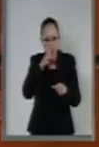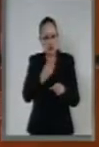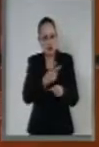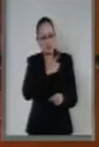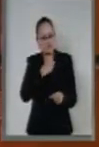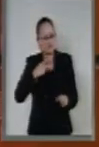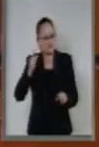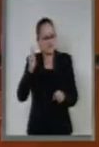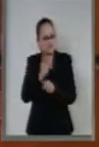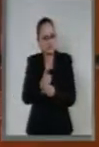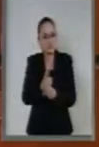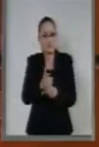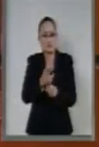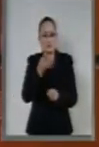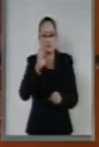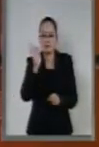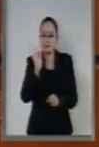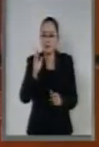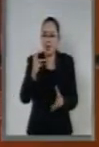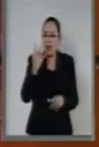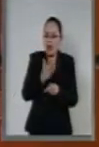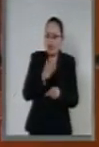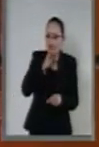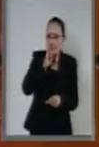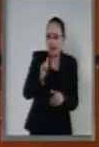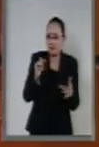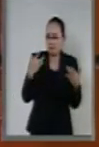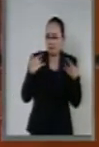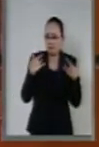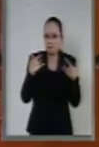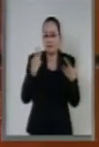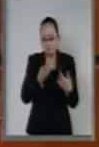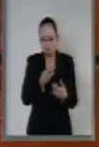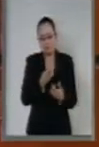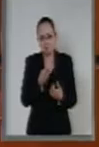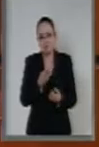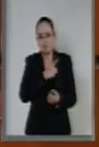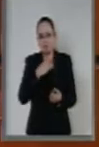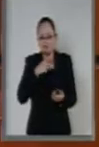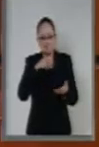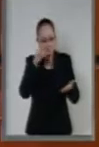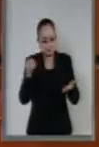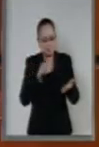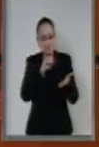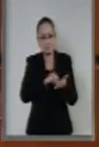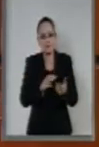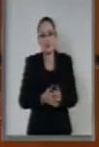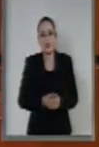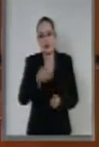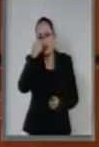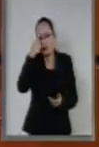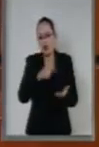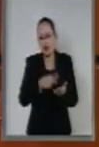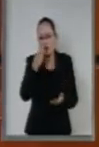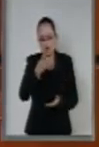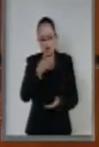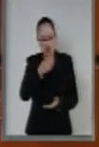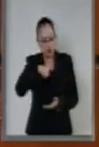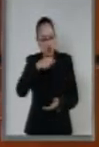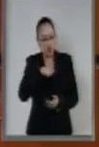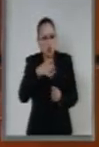salgan con la suya sin ninguna sanción ahí creo que ahí debimos haber ido más